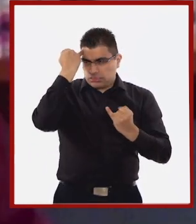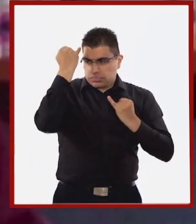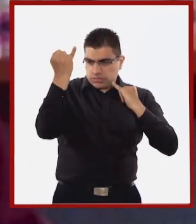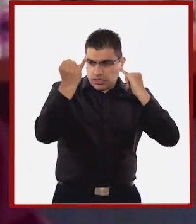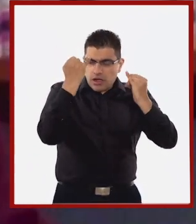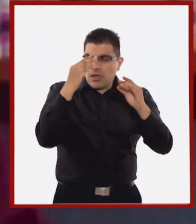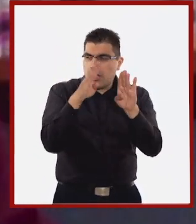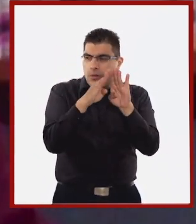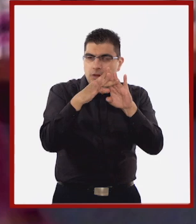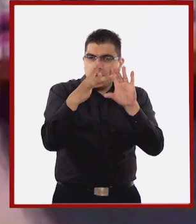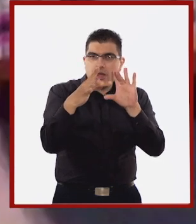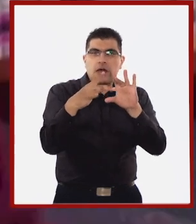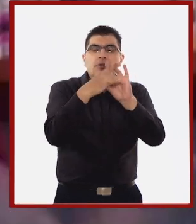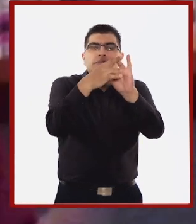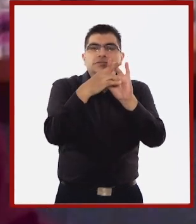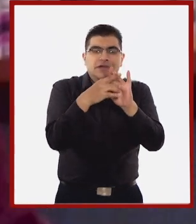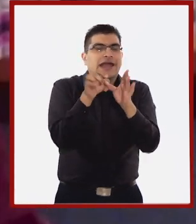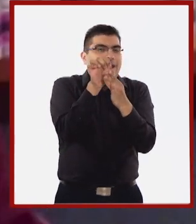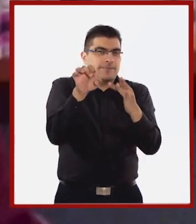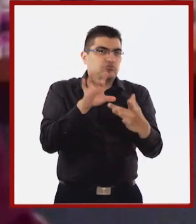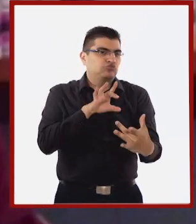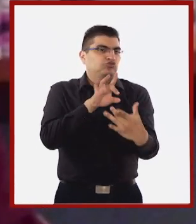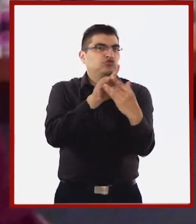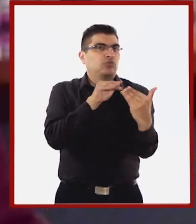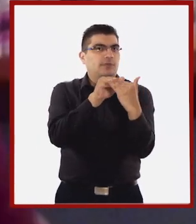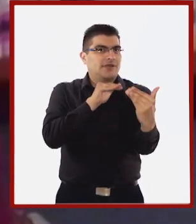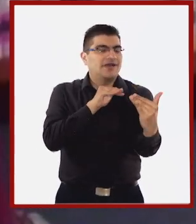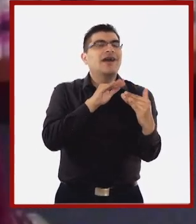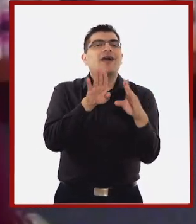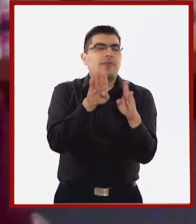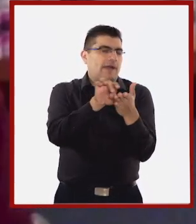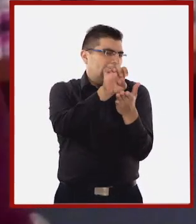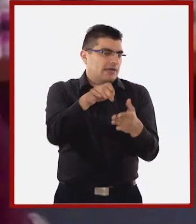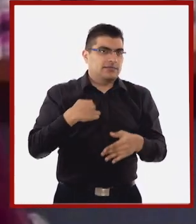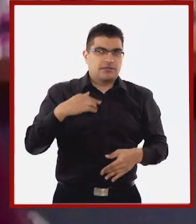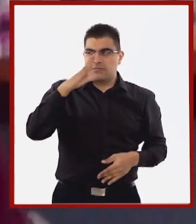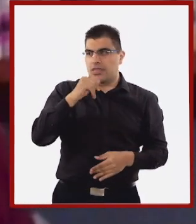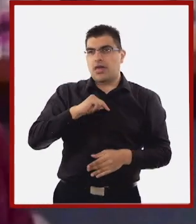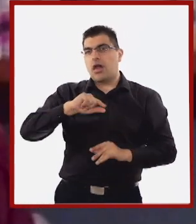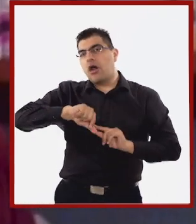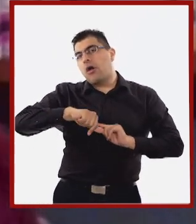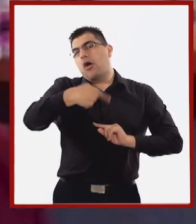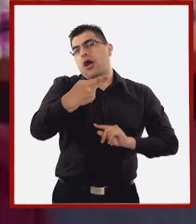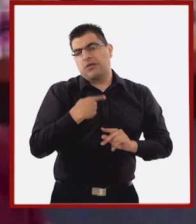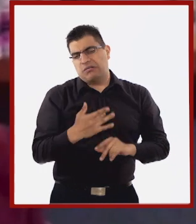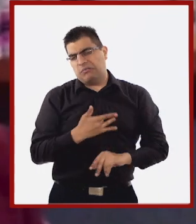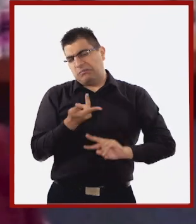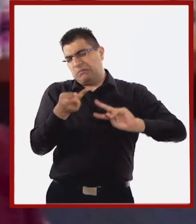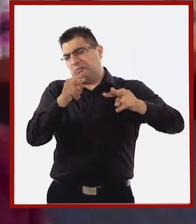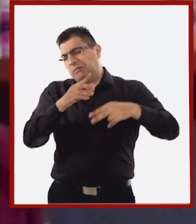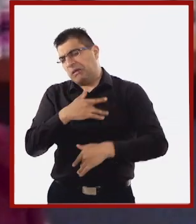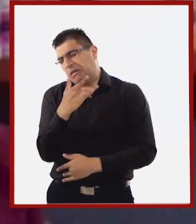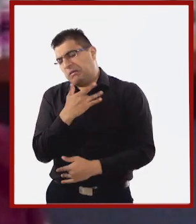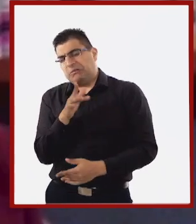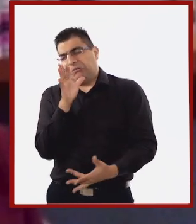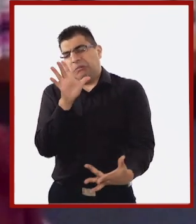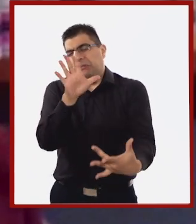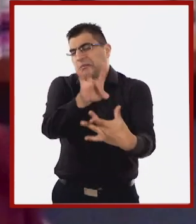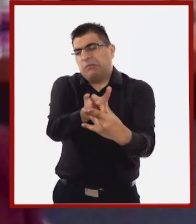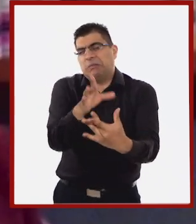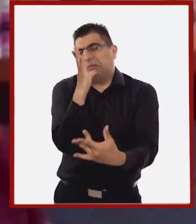supuesto, ¿no? Si la empatía se da por medio de la imaginación. Es decir, uno no se puede poner en los zapatos del otro a menos que